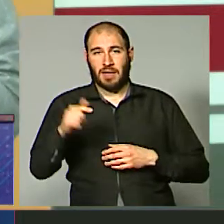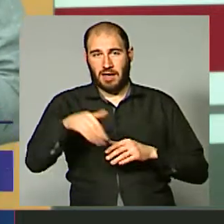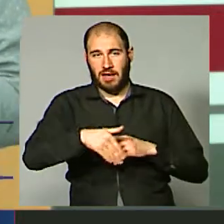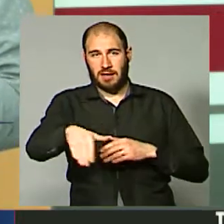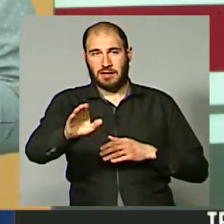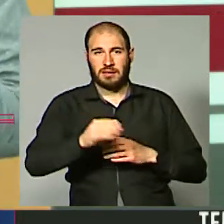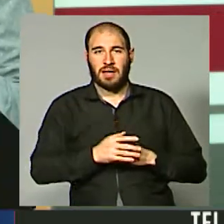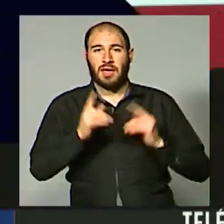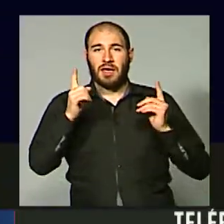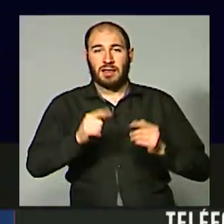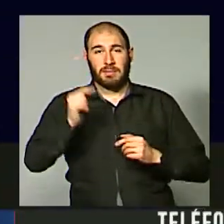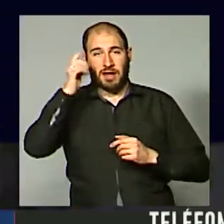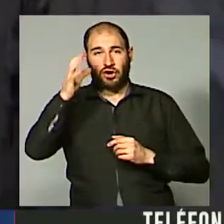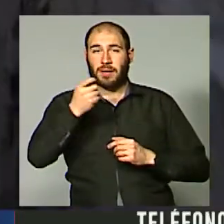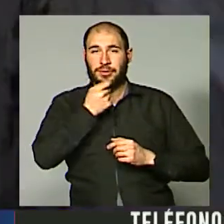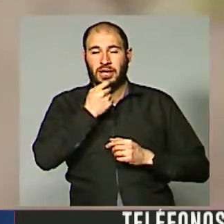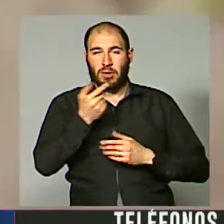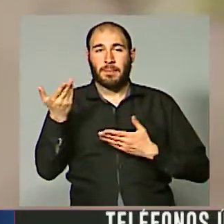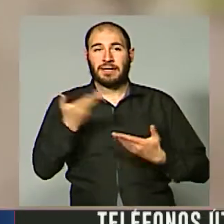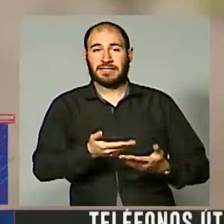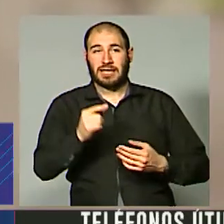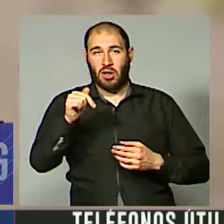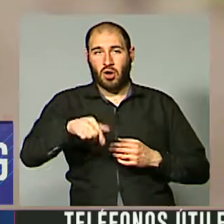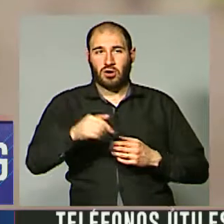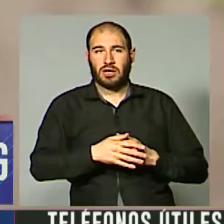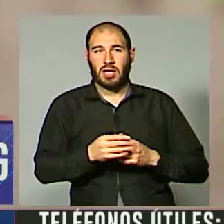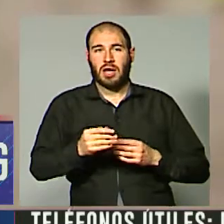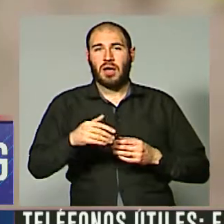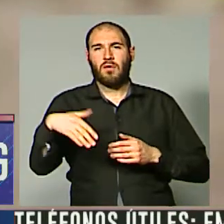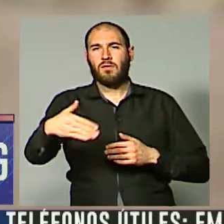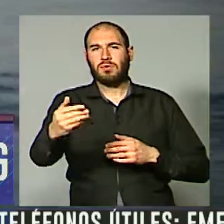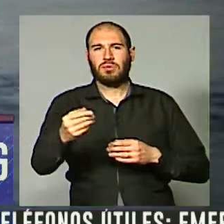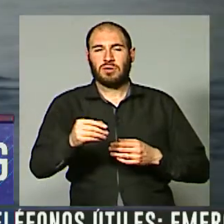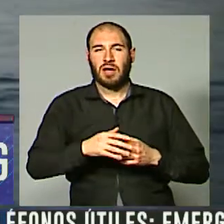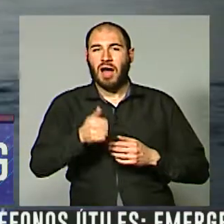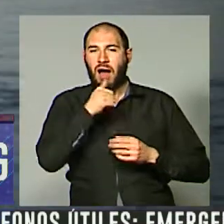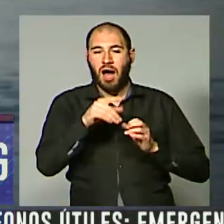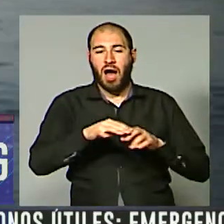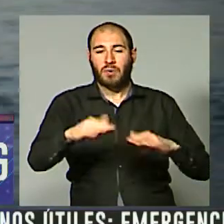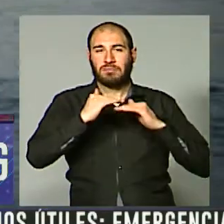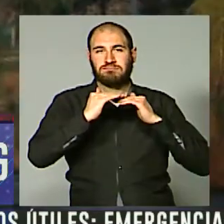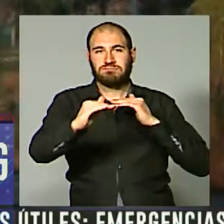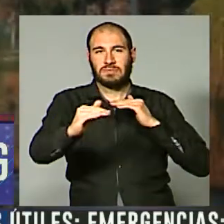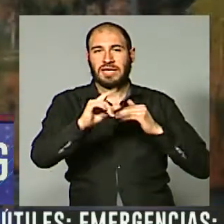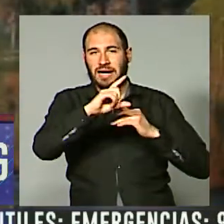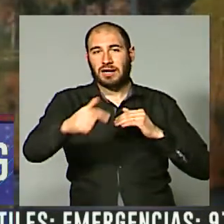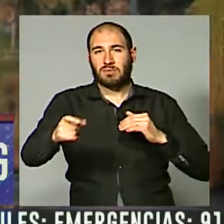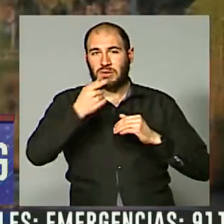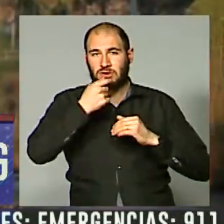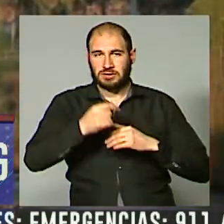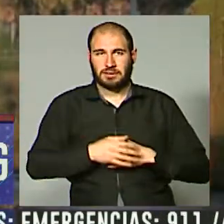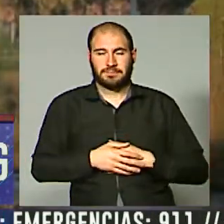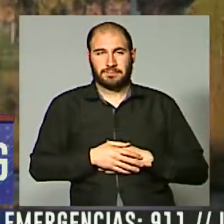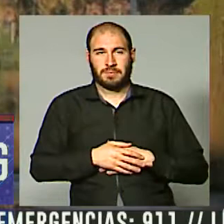bueno, también tener en cuenta que, por ejemplo, se presentó en el día de hoy lo que es el pronóstico de encubrimiento de aguas superficiales de los ríos Mendozas, por lo